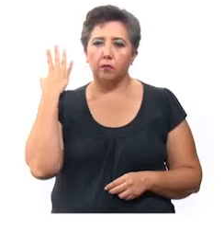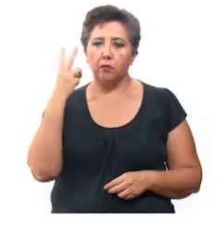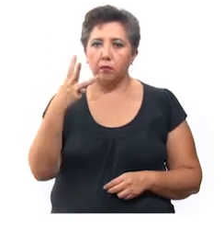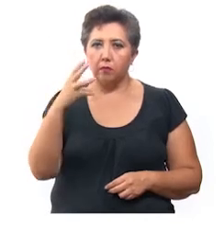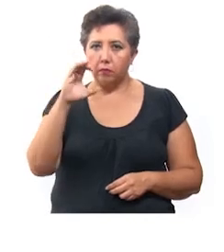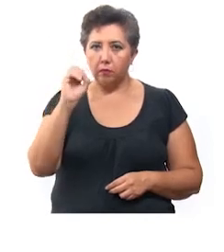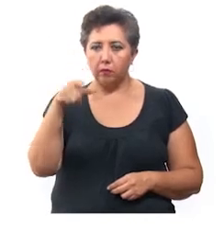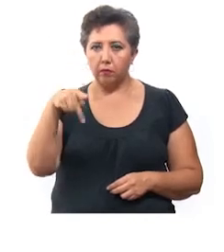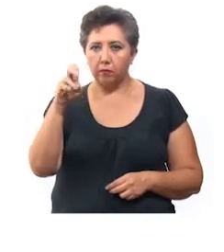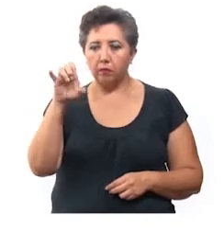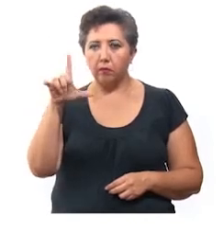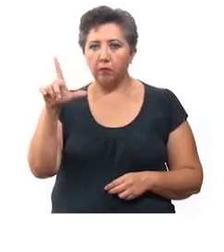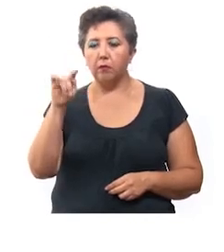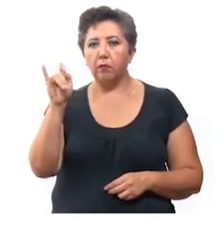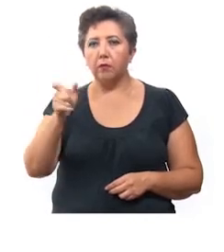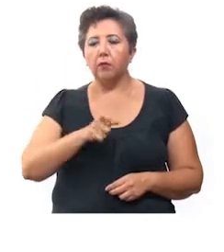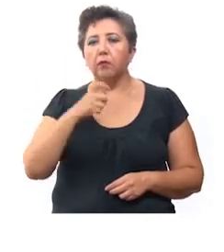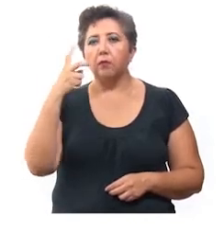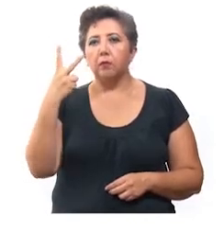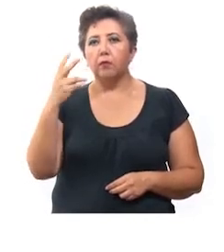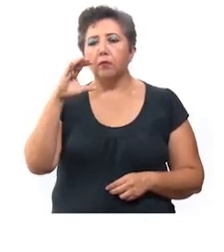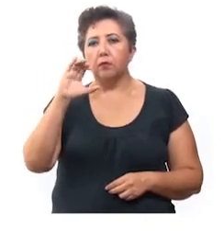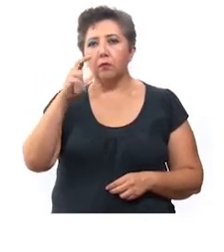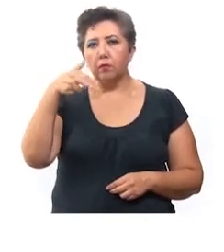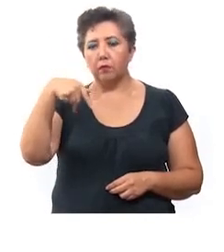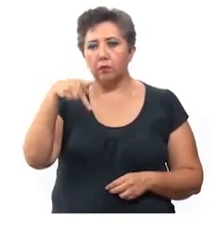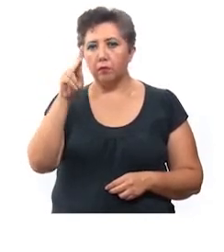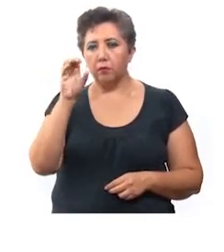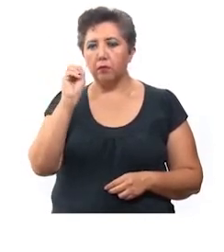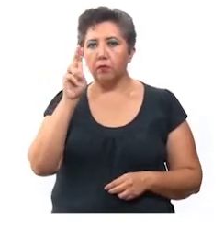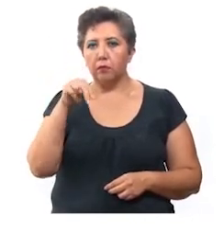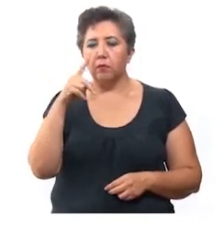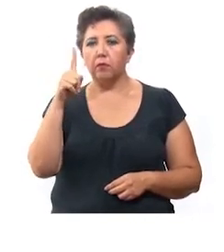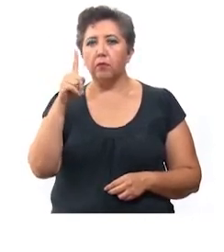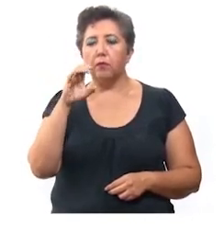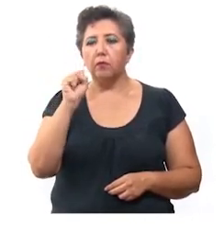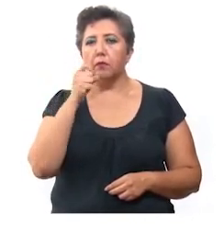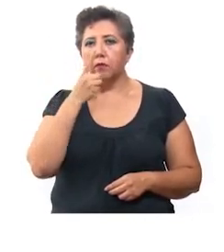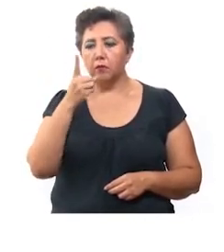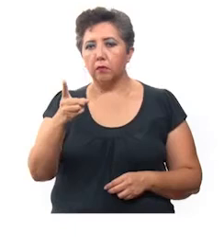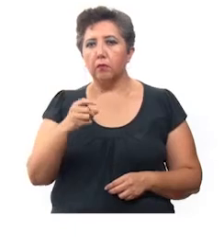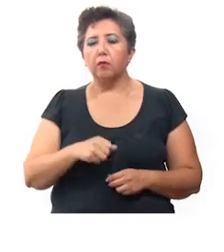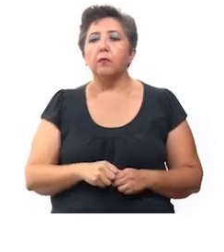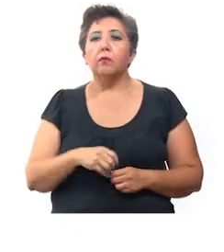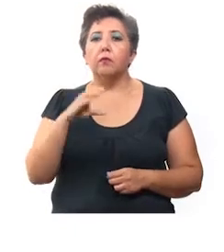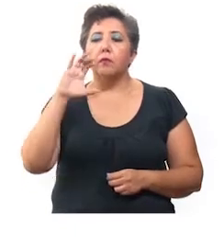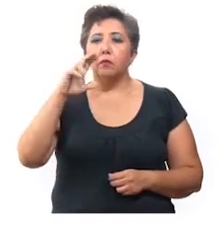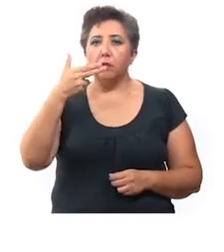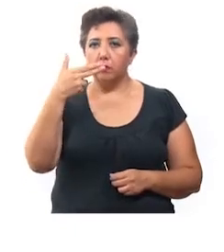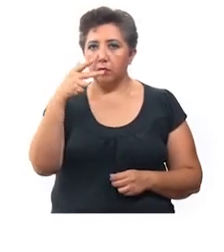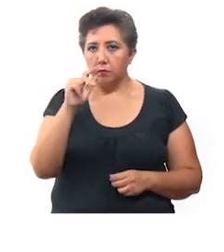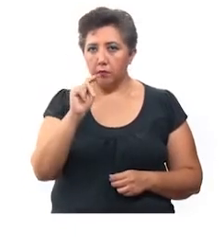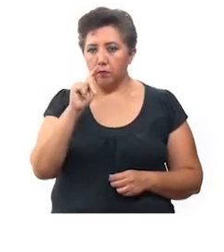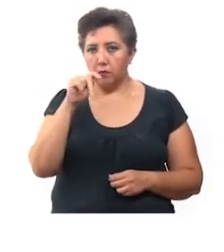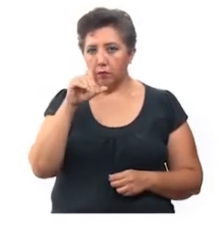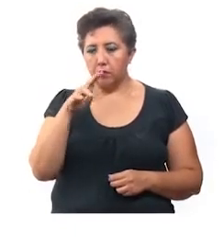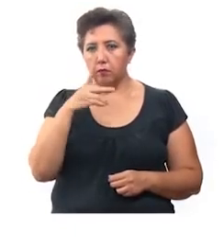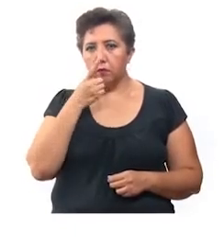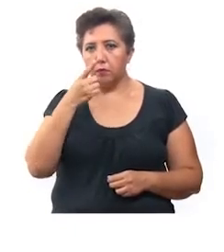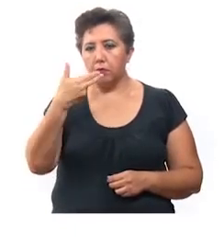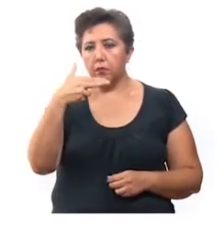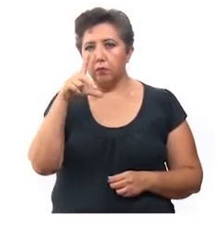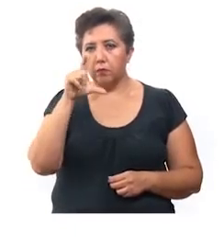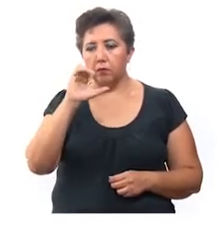en Concal, Ticul y Tixcocop, 2 en Chancom y Tzitas, 1 en Canzacap, Chaxinquín, Chapap, Tzoncahuich,